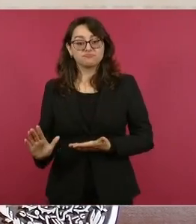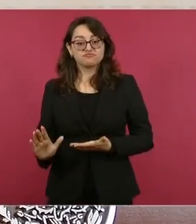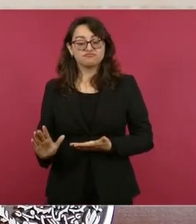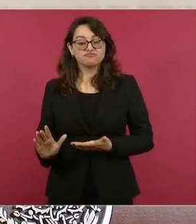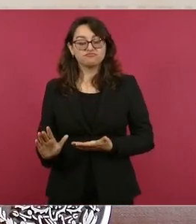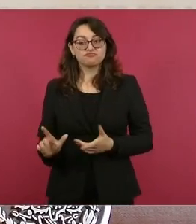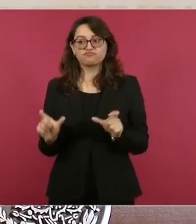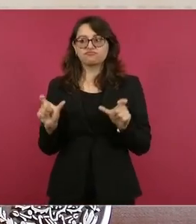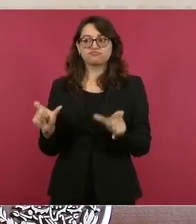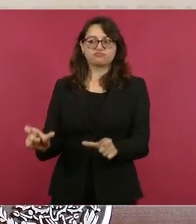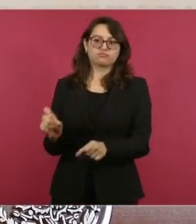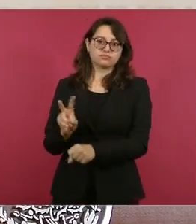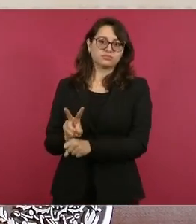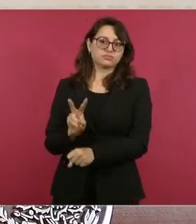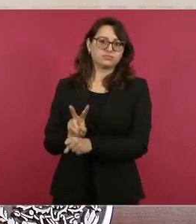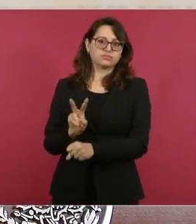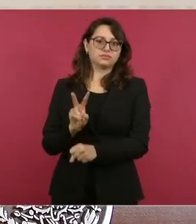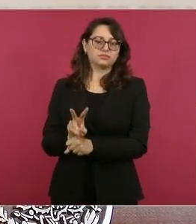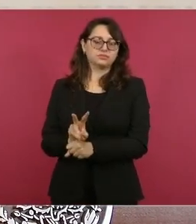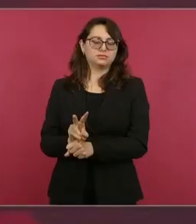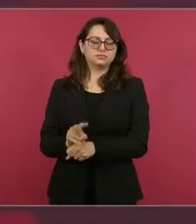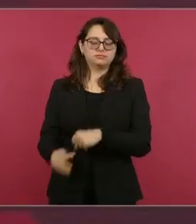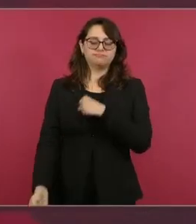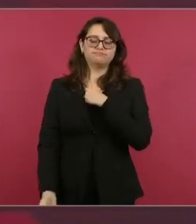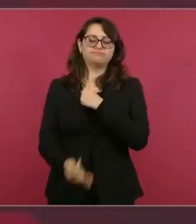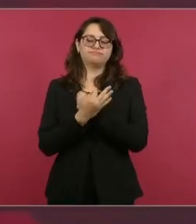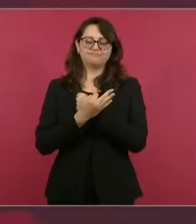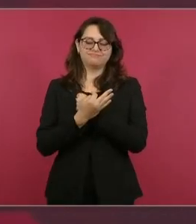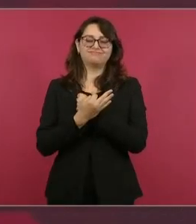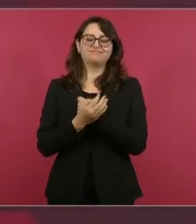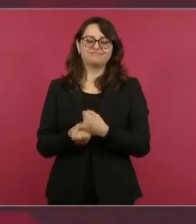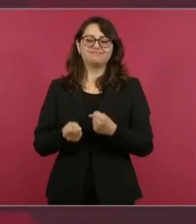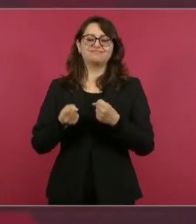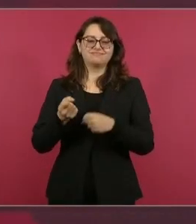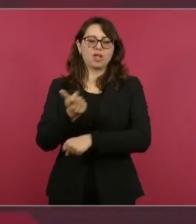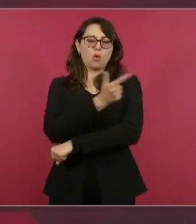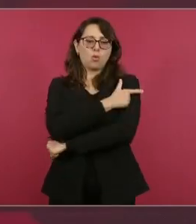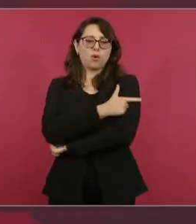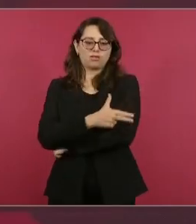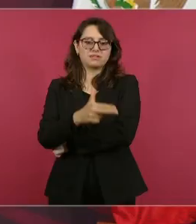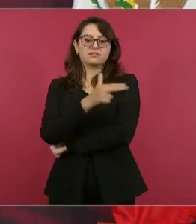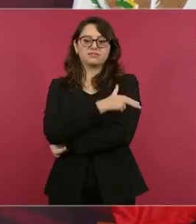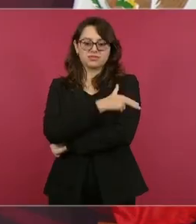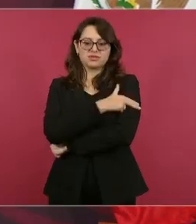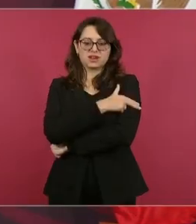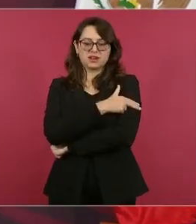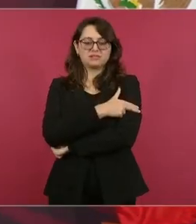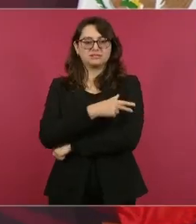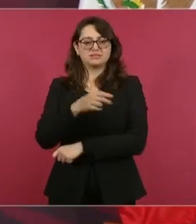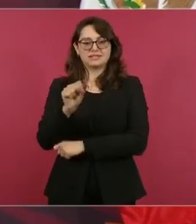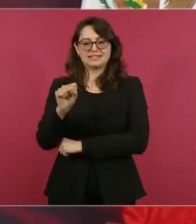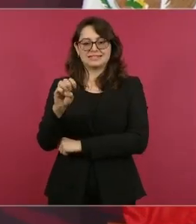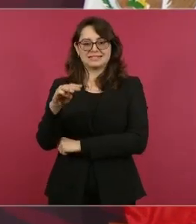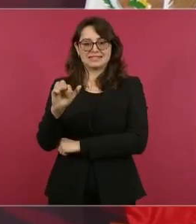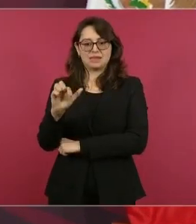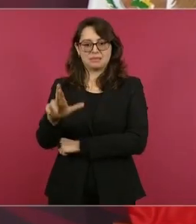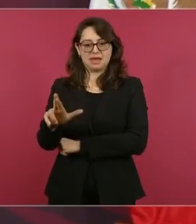con la seguridad de que va a estar la Guardia Nacional y va a estar Marina.